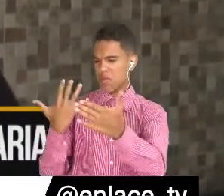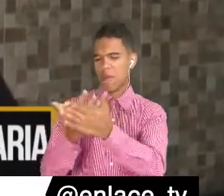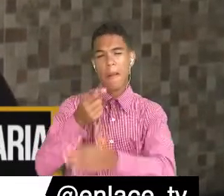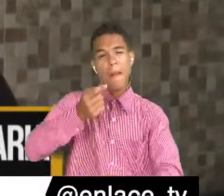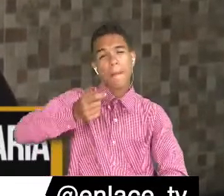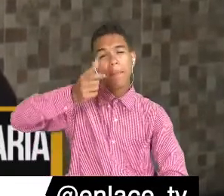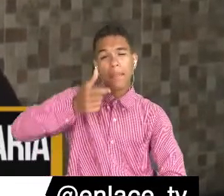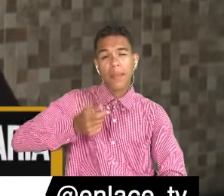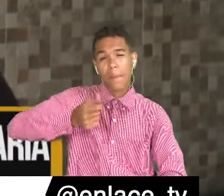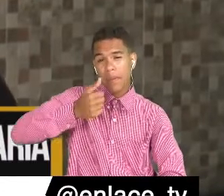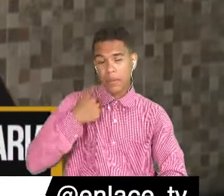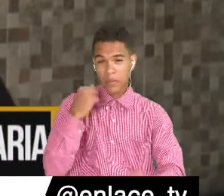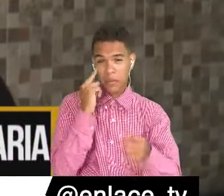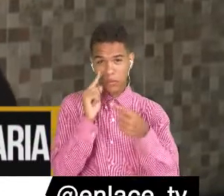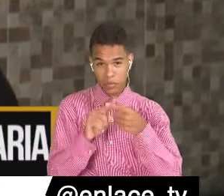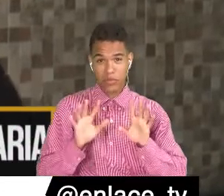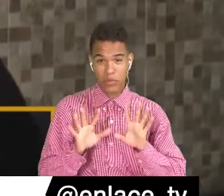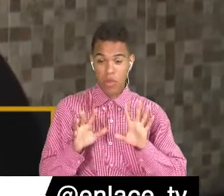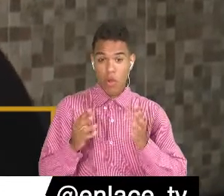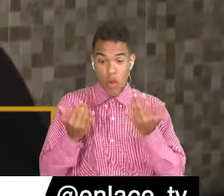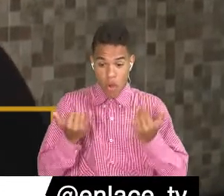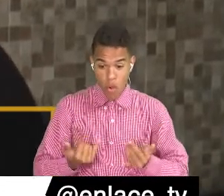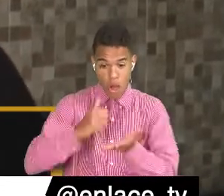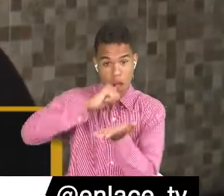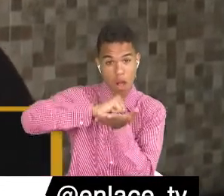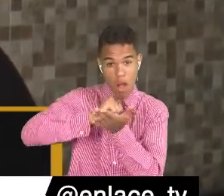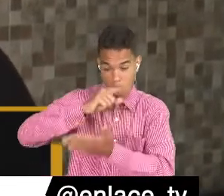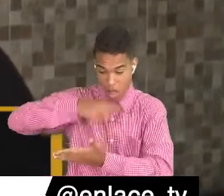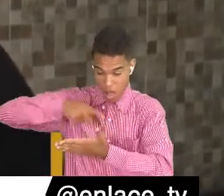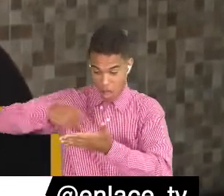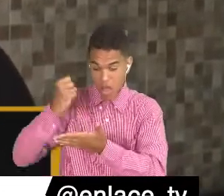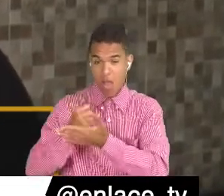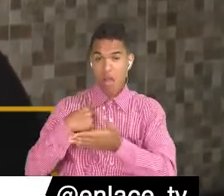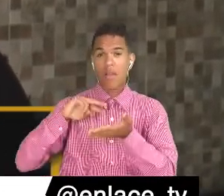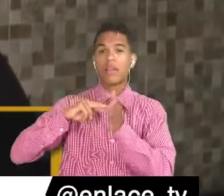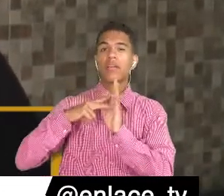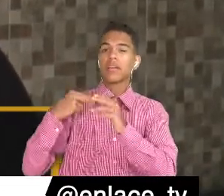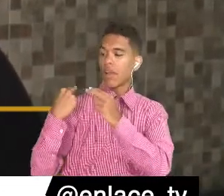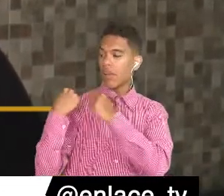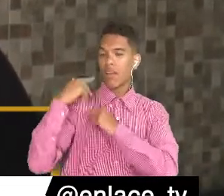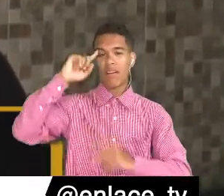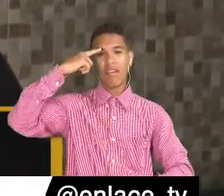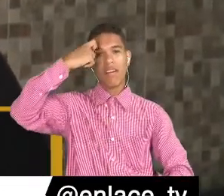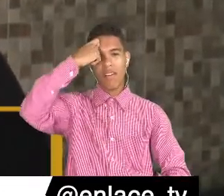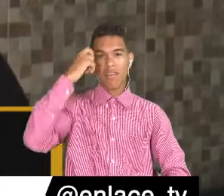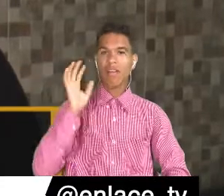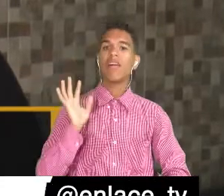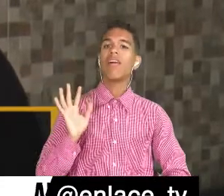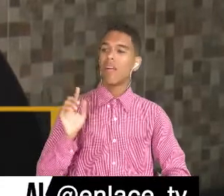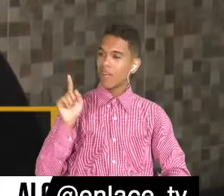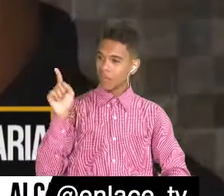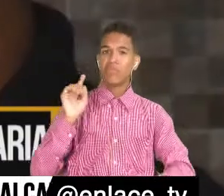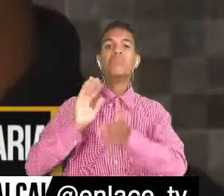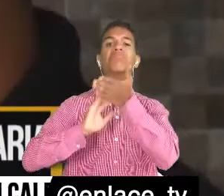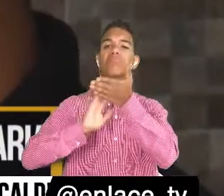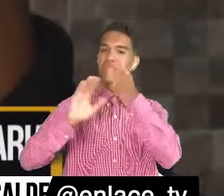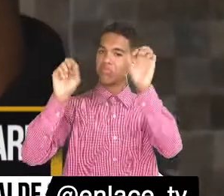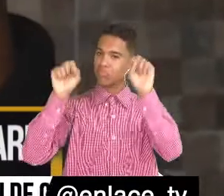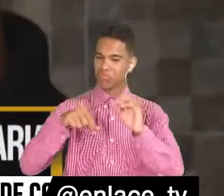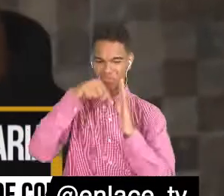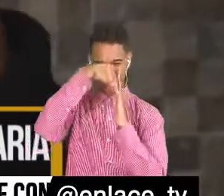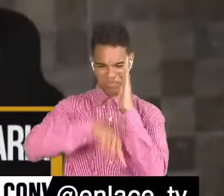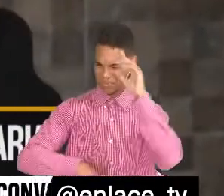Y en ese sentido, ya hoy firmado el acto administrativo, pues demuestra la responsabilidad del gobierno en poder solucionar de fondo este tema. Junto a